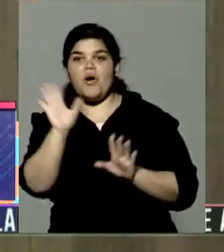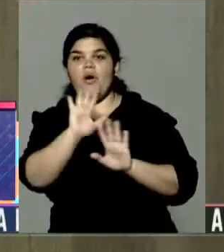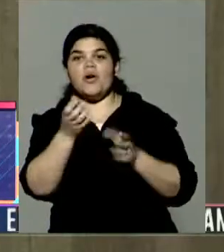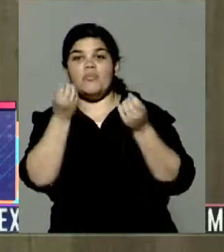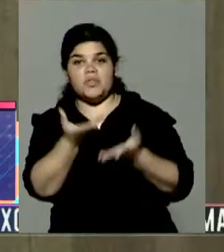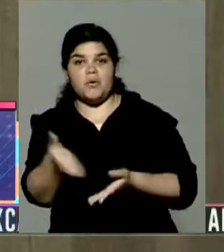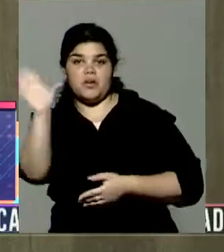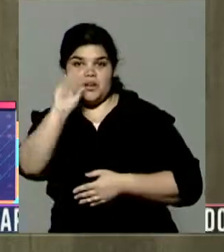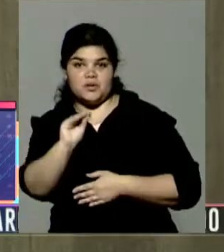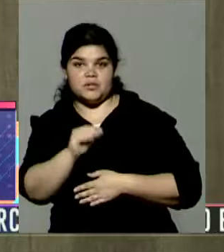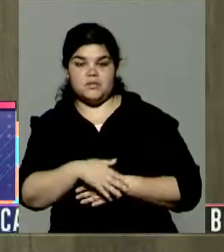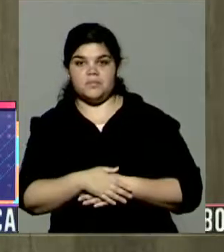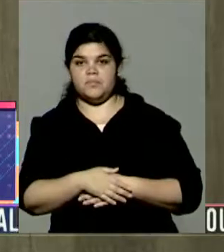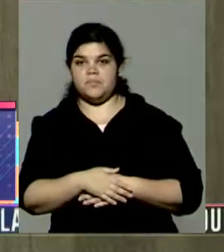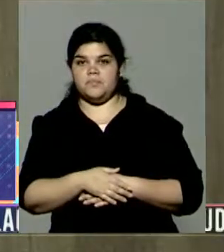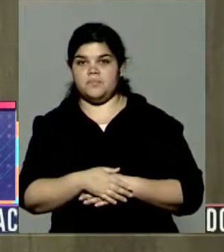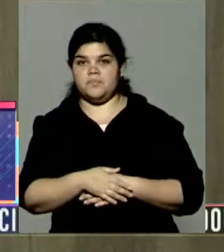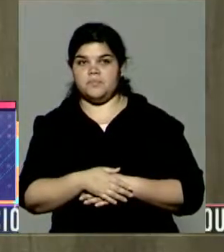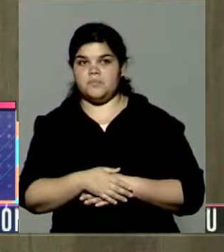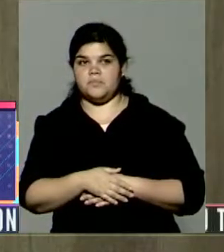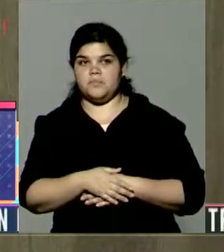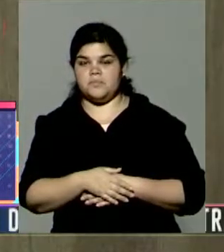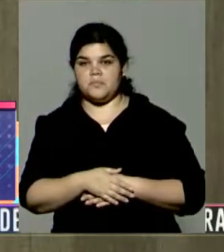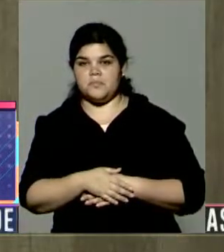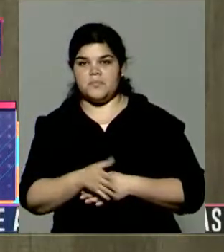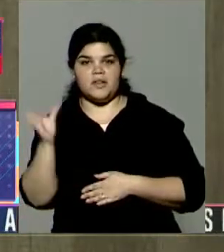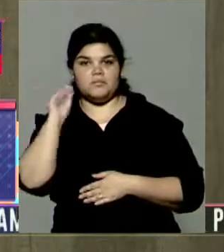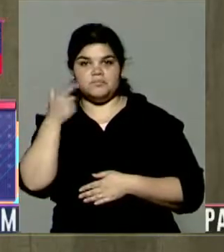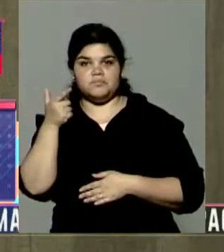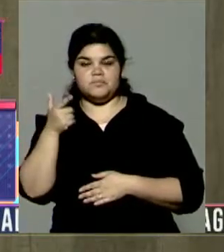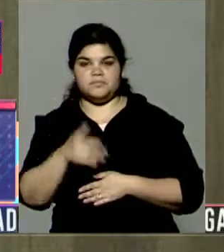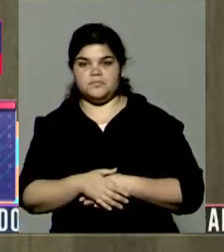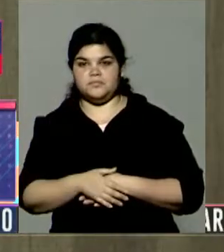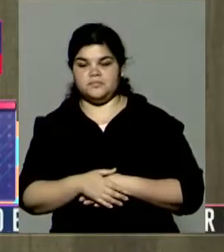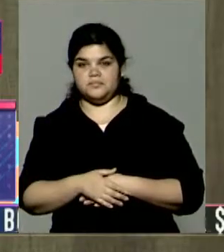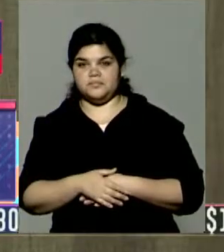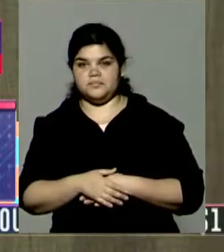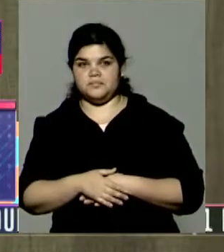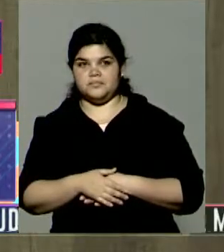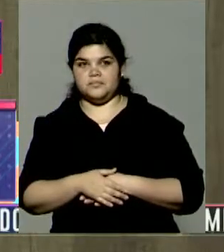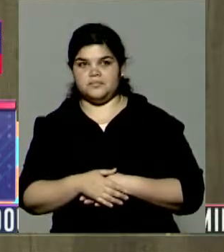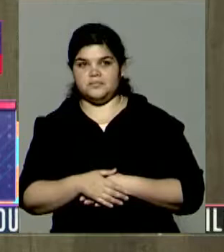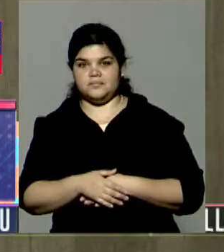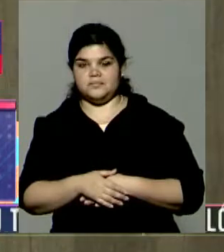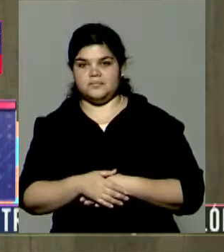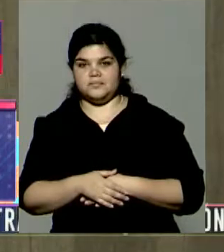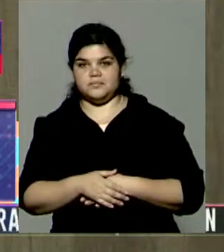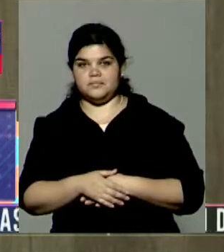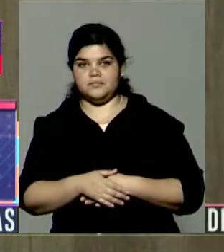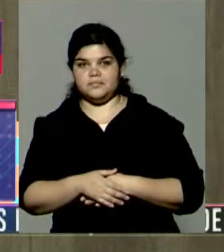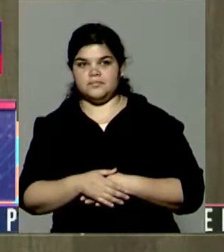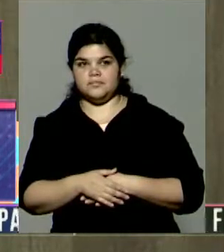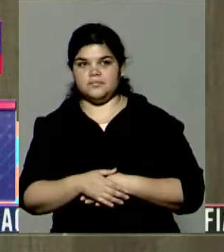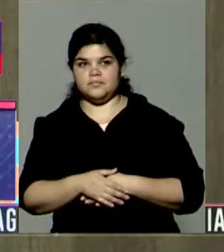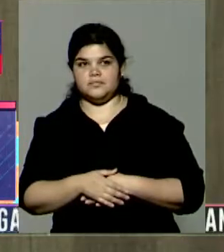Buenas noches. Buenas noches. Así es, el dólar... La verdad que es una variable en Argentina que hay que seguirla muy de cerca.